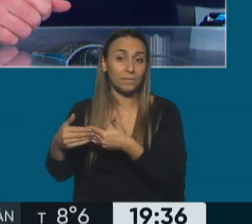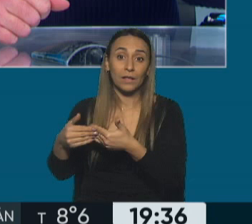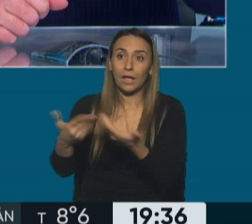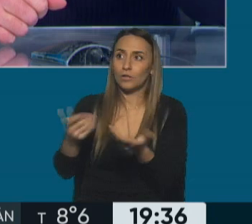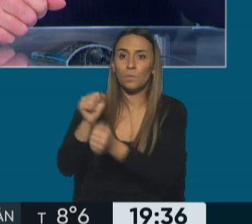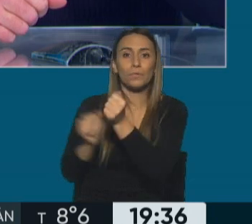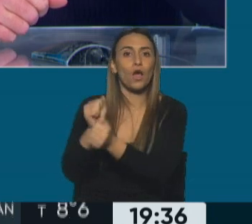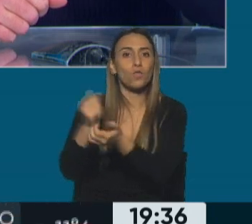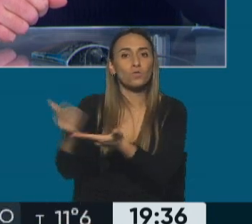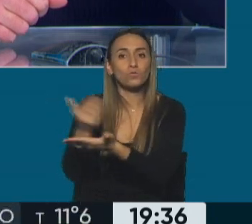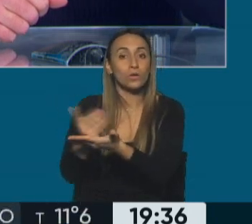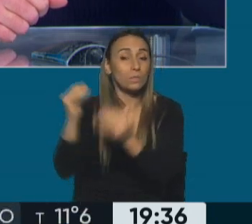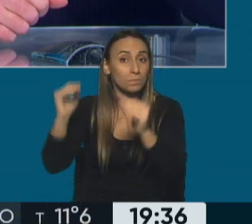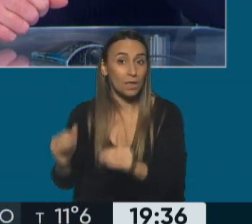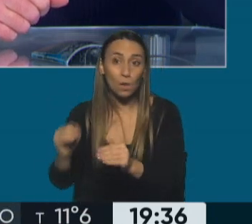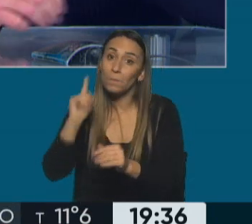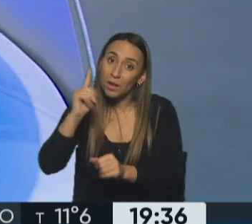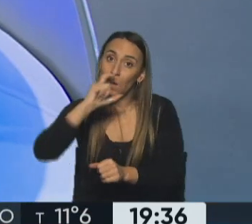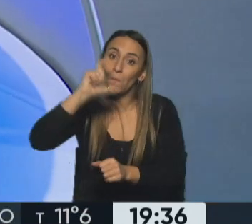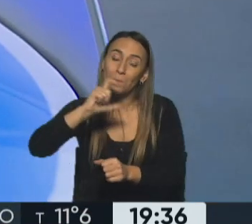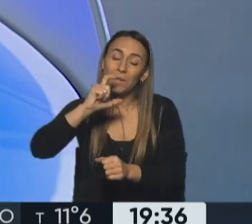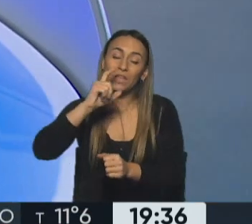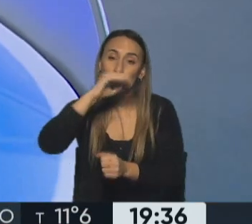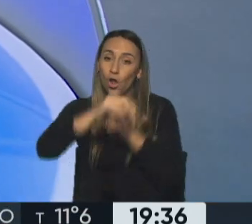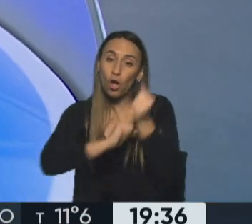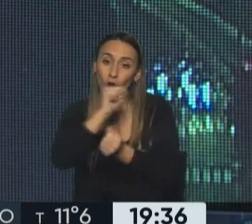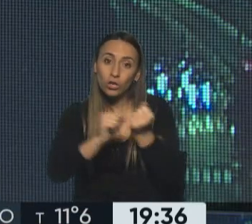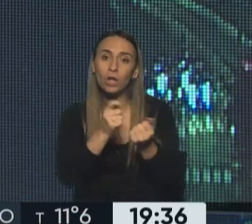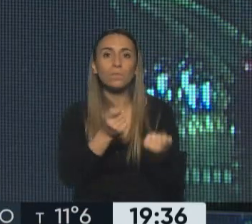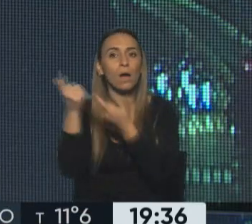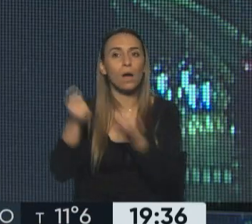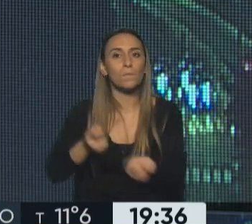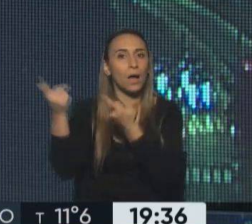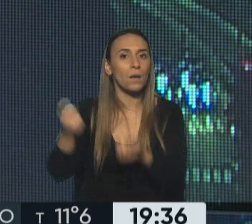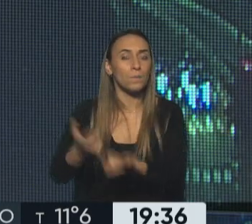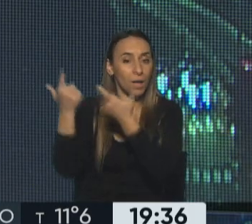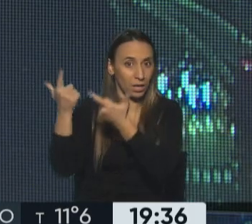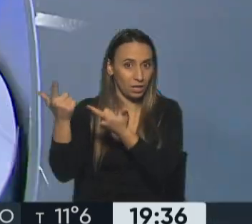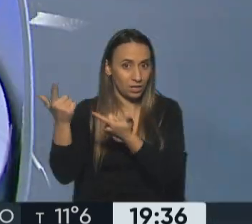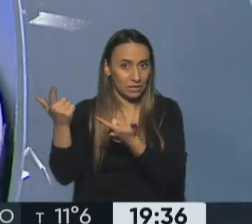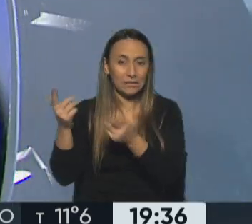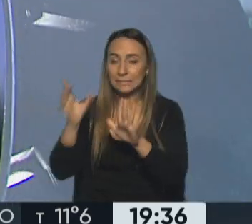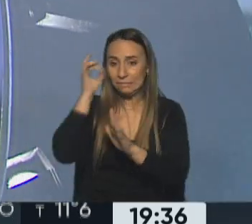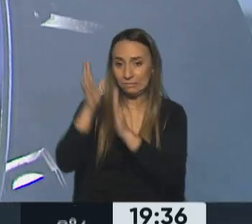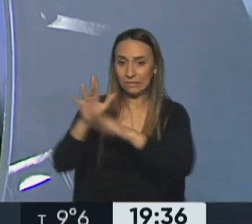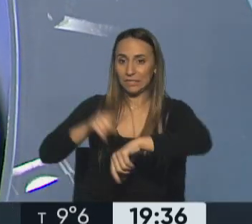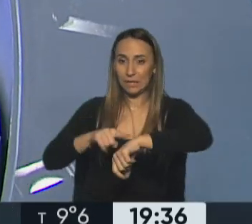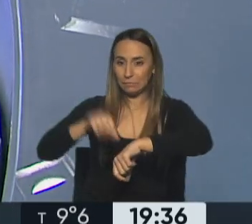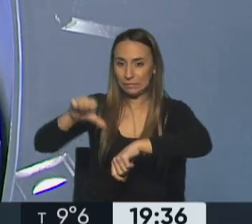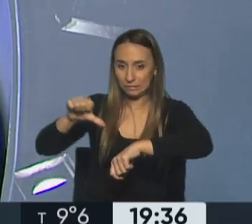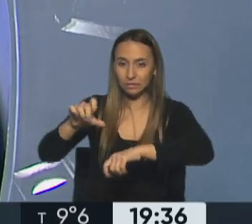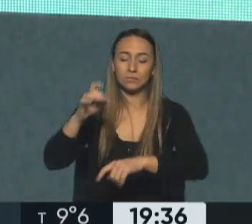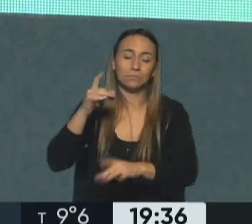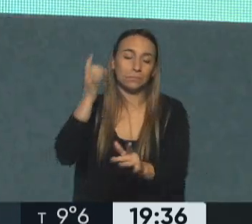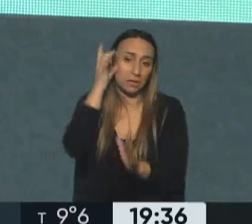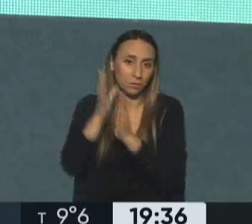sin embargo aumentó la importación de petróleo. Ahí ¿Por qué? está, Porque está ahí estoqueando está. petróleo Bien. Ahí para Víctor, posibles crisis. tenemos muy poco tiempo, ya sé que estamos excedidos,